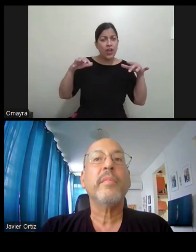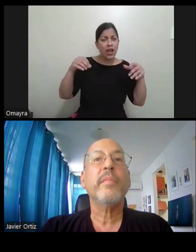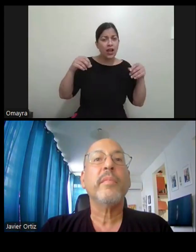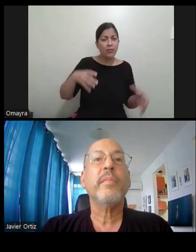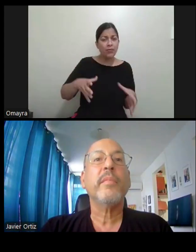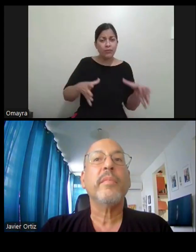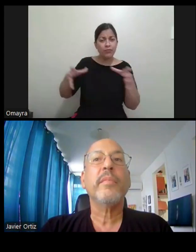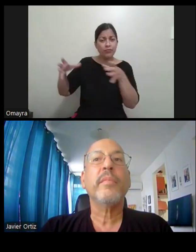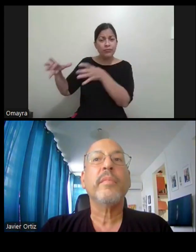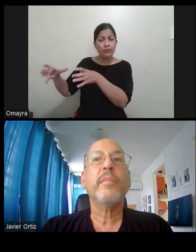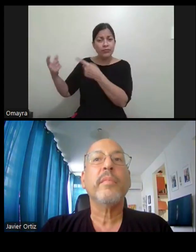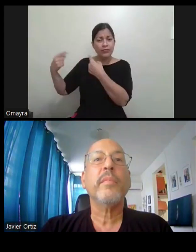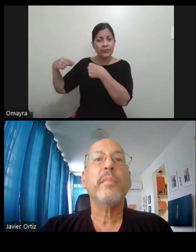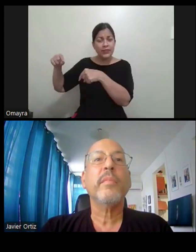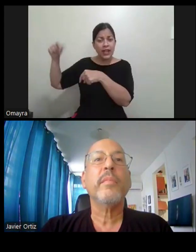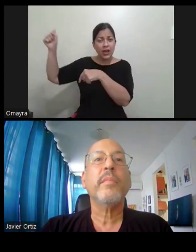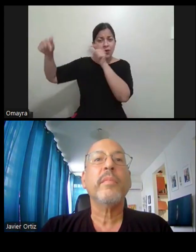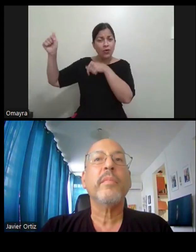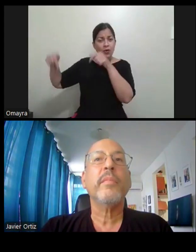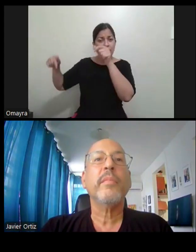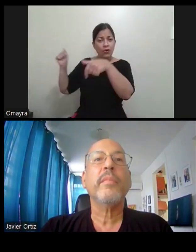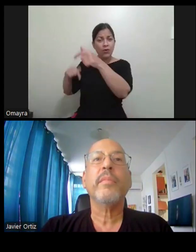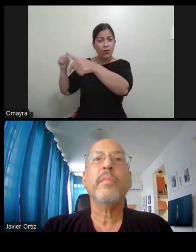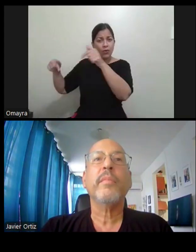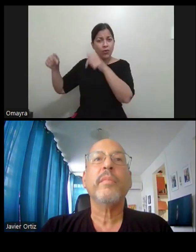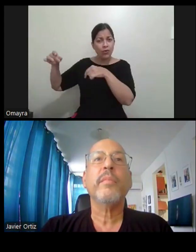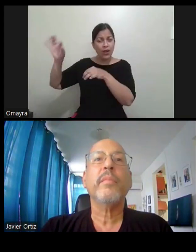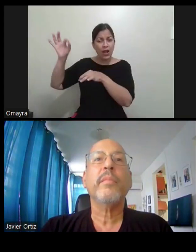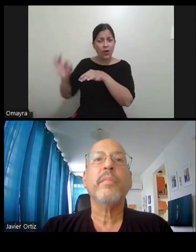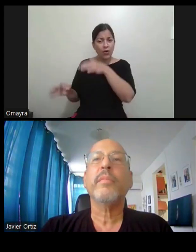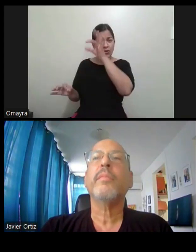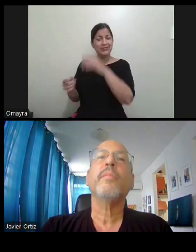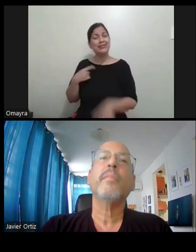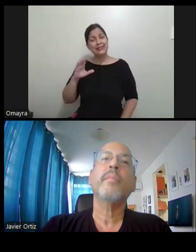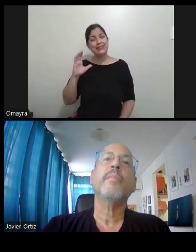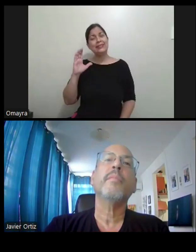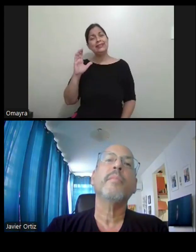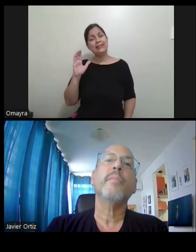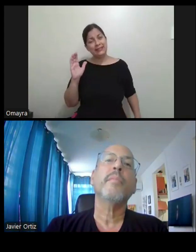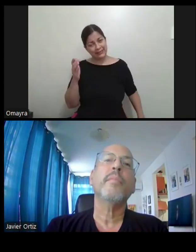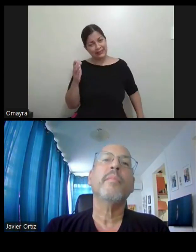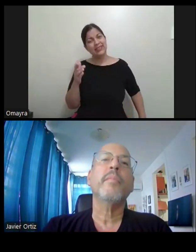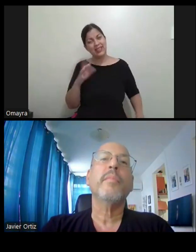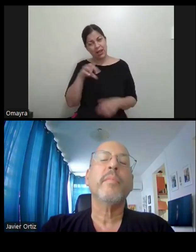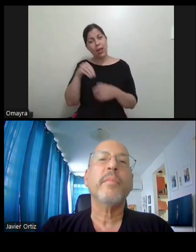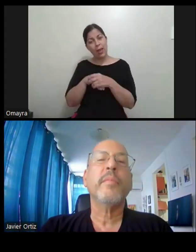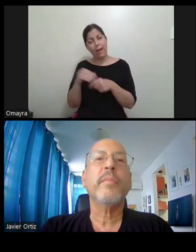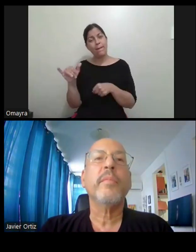y según va cayendo las gotas en los diferentes... Se parece, y es como que de la misma familia, diría